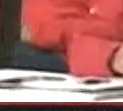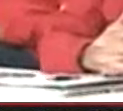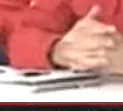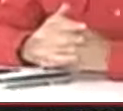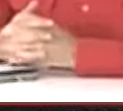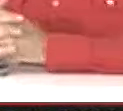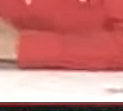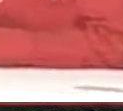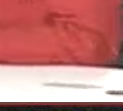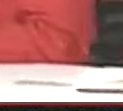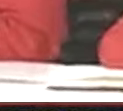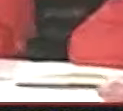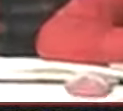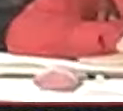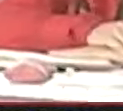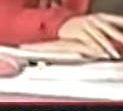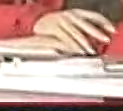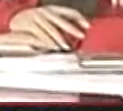PSU.